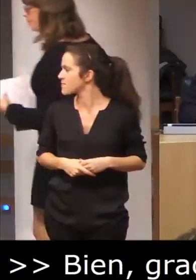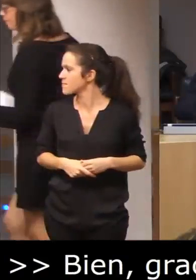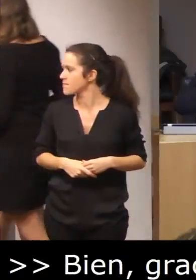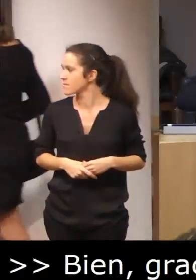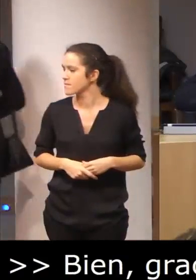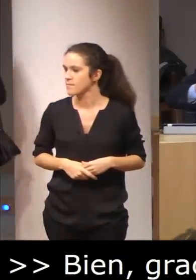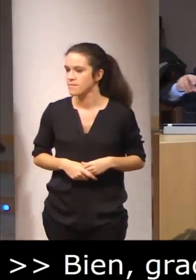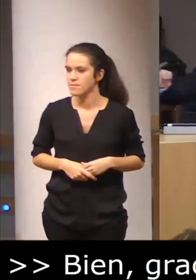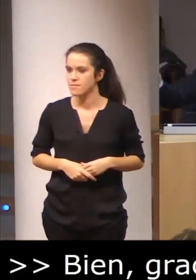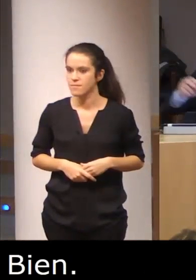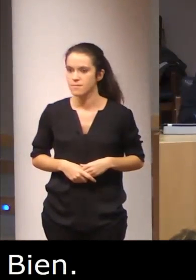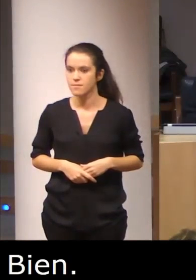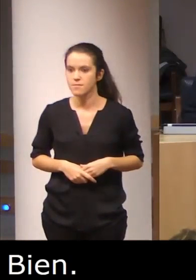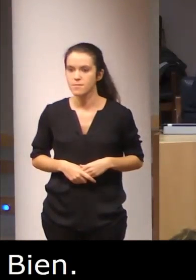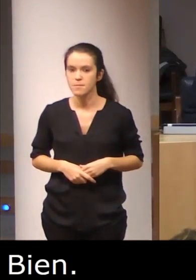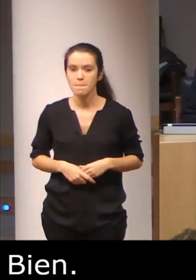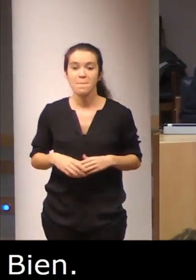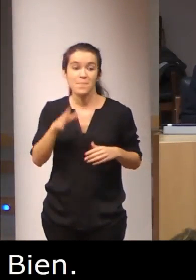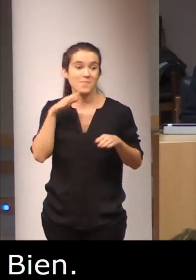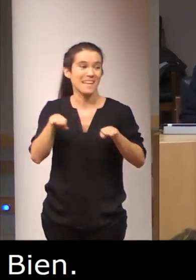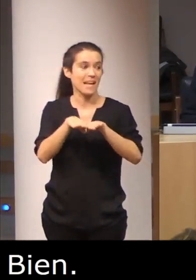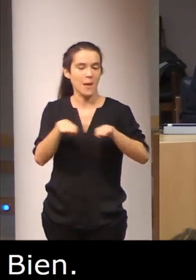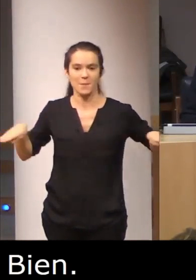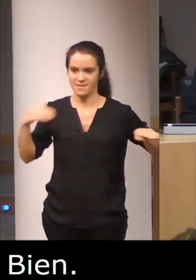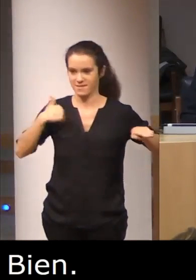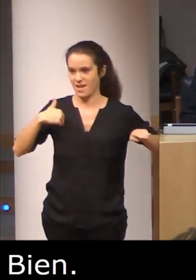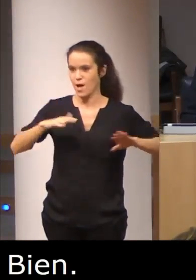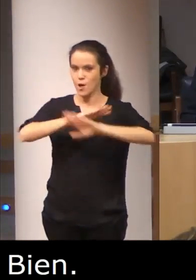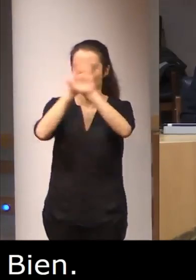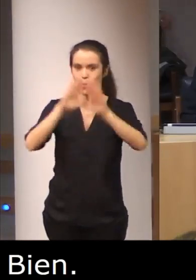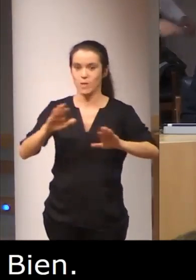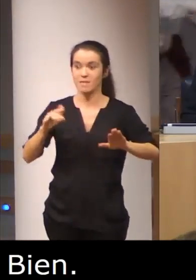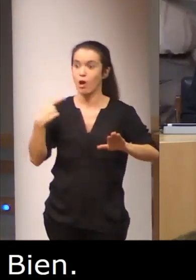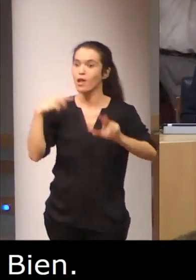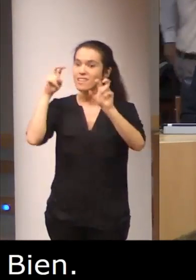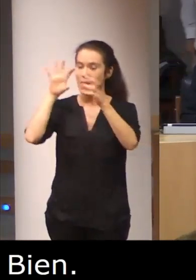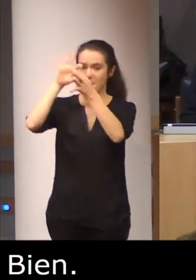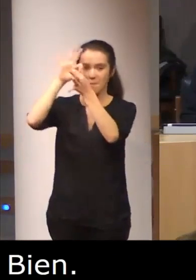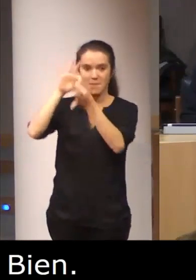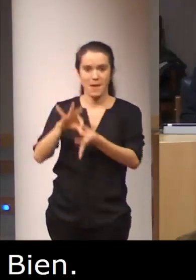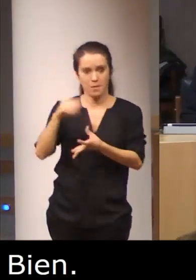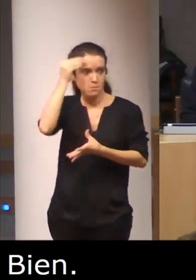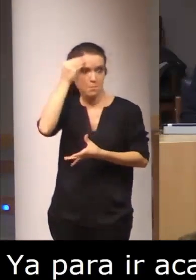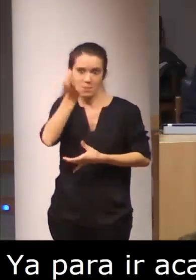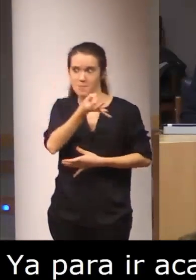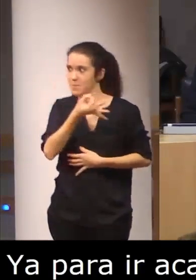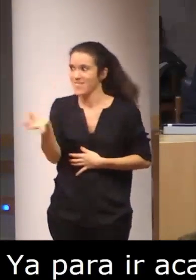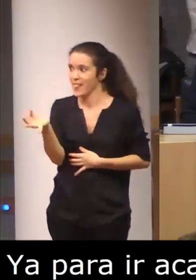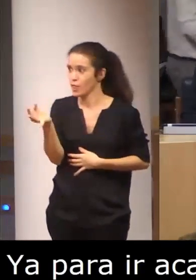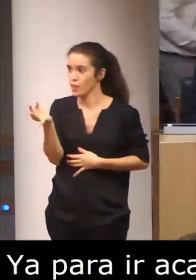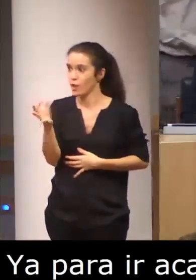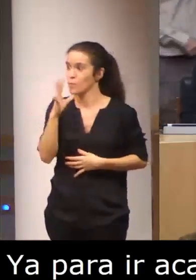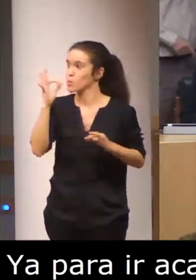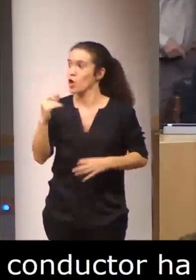Ya para ir acabando con la mesa, el hilo conductor ha sido, yo creo que perfecto, porque